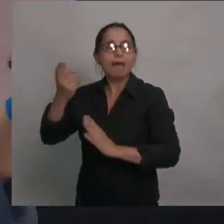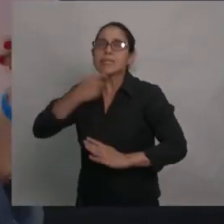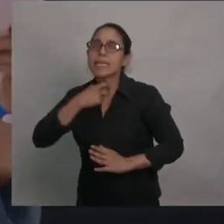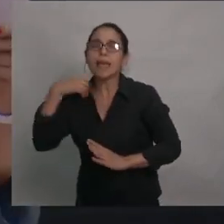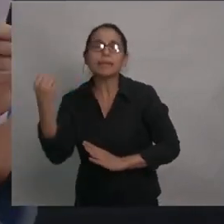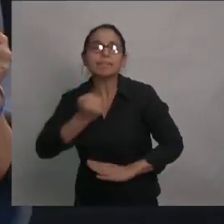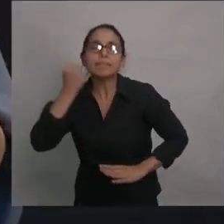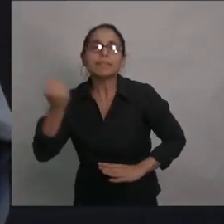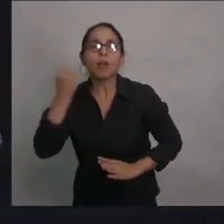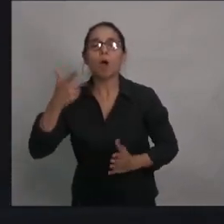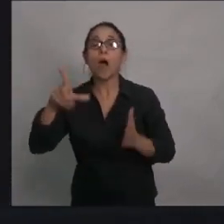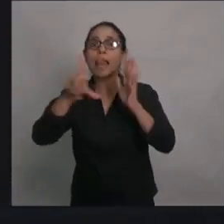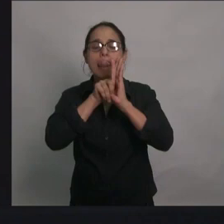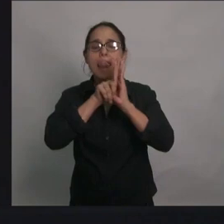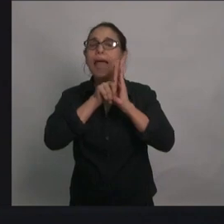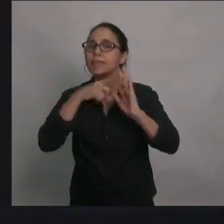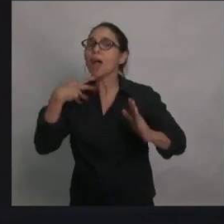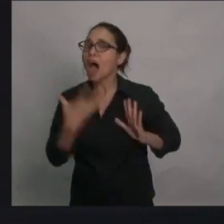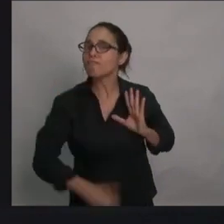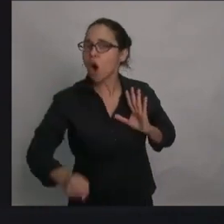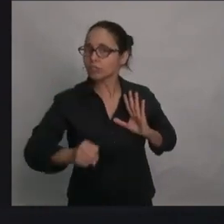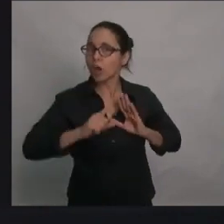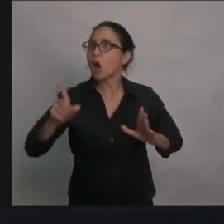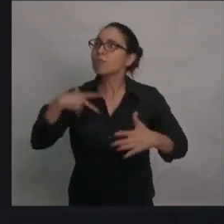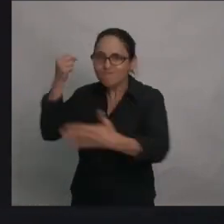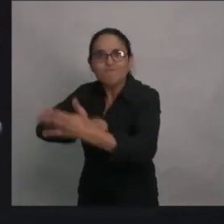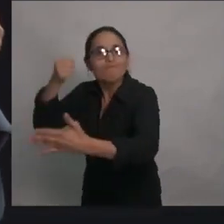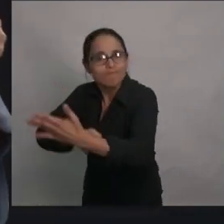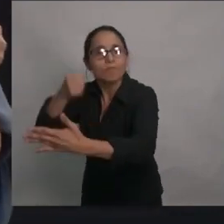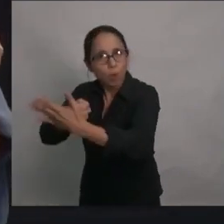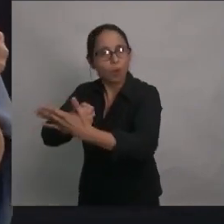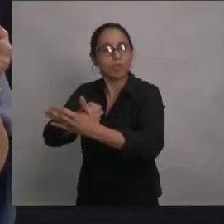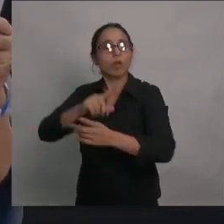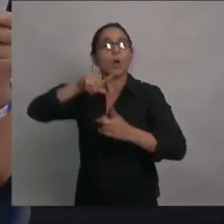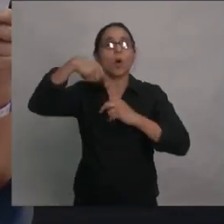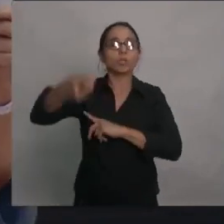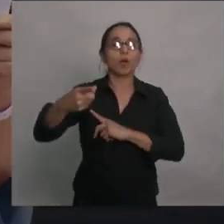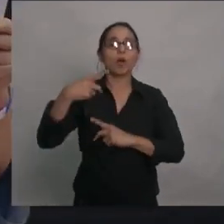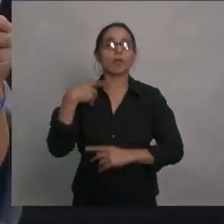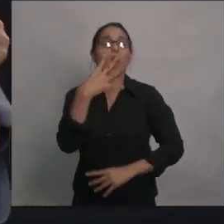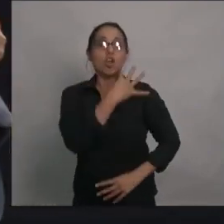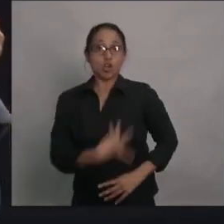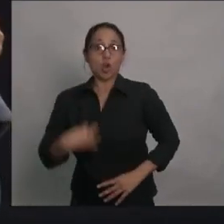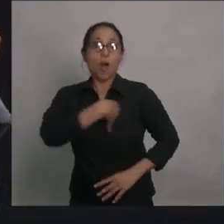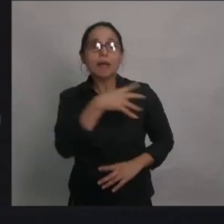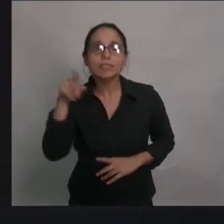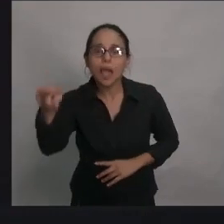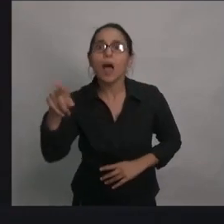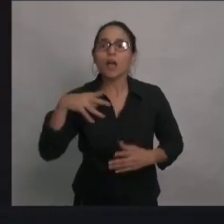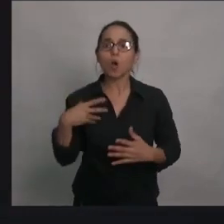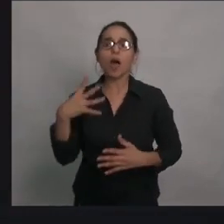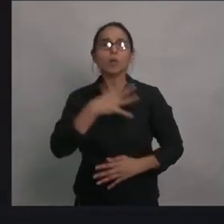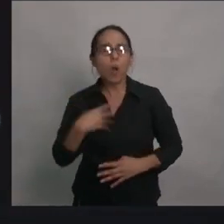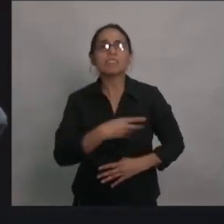la restrictiva ley del aborto. Croacia. El colectivo FACTIV, que había organizado marchas nocturnas contra la